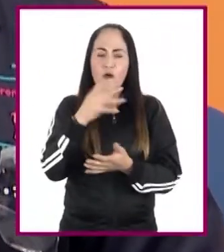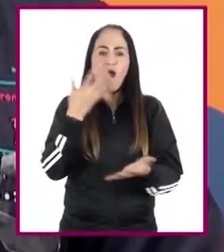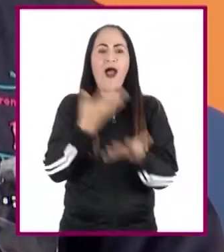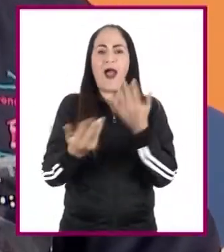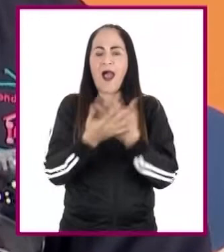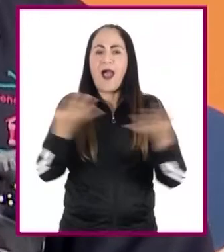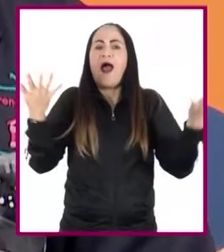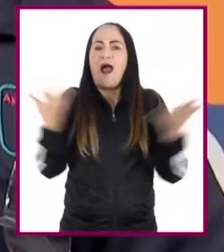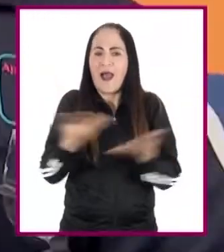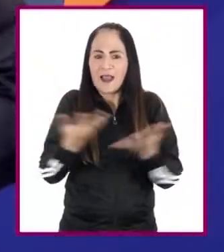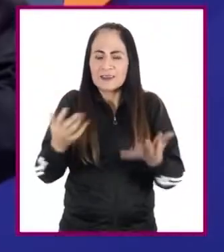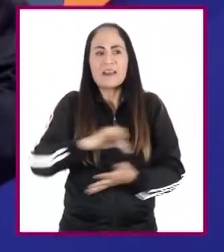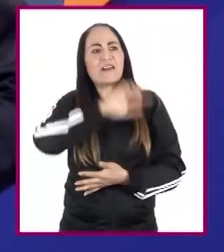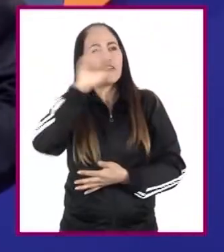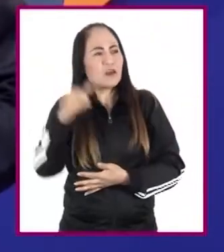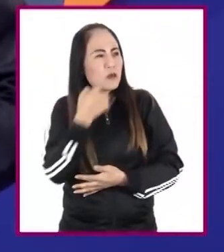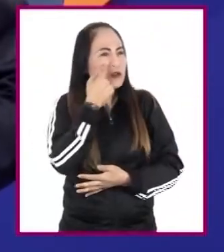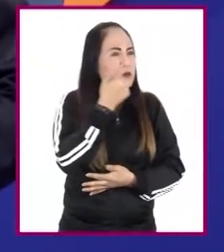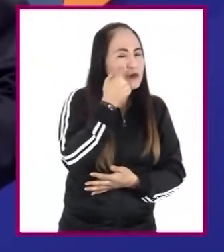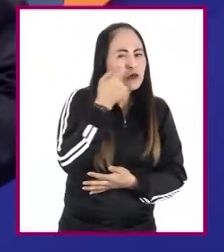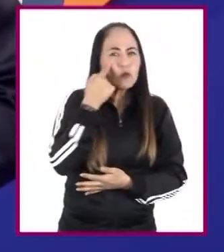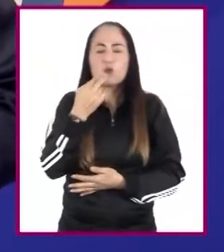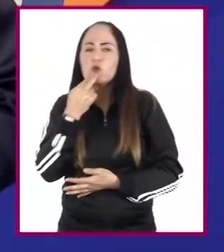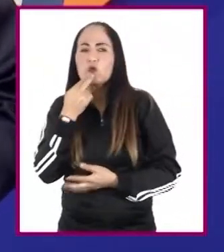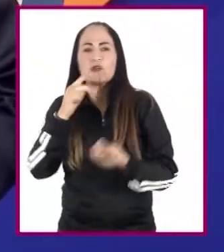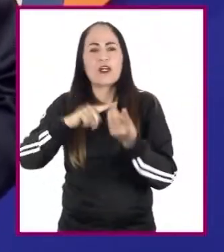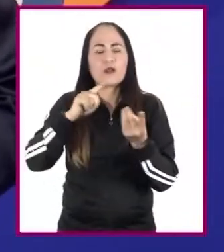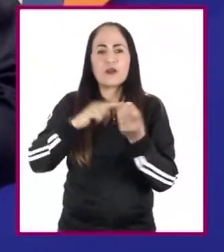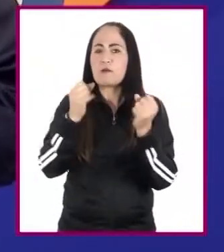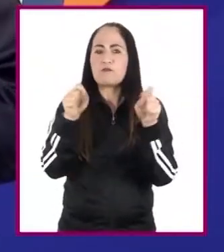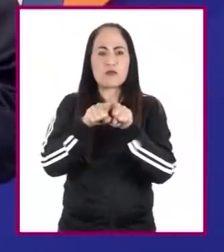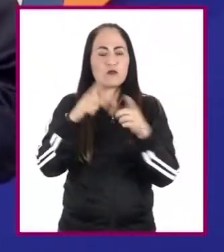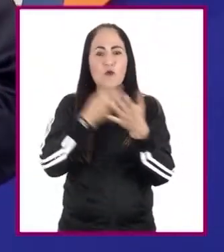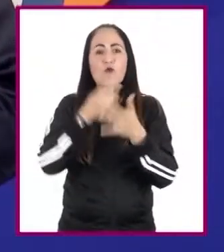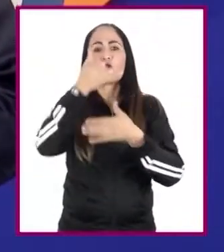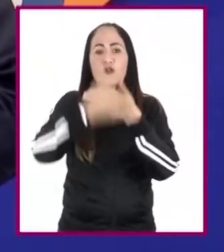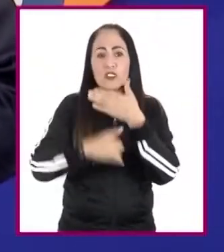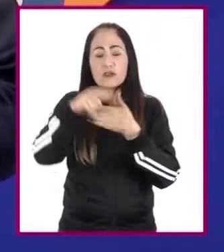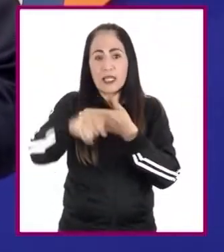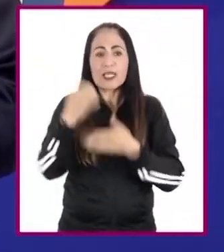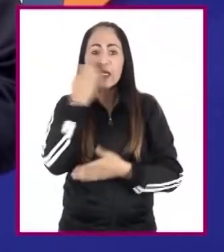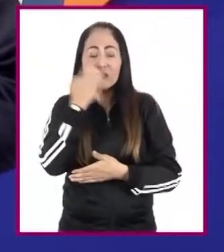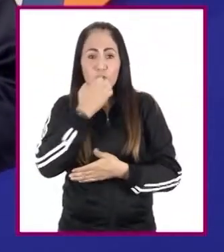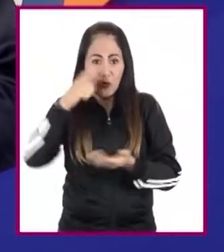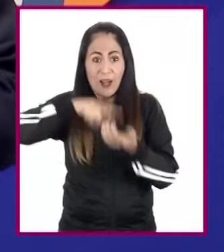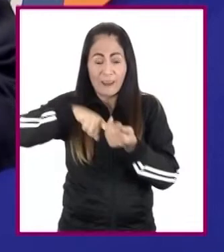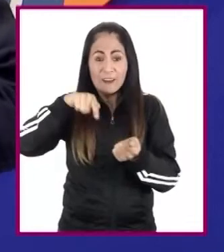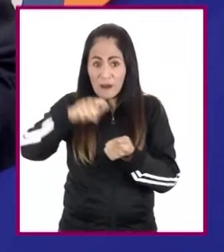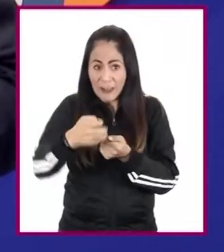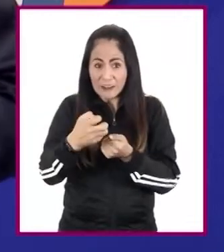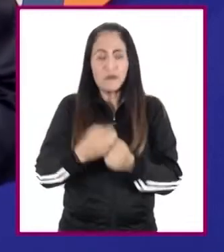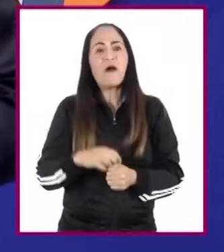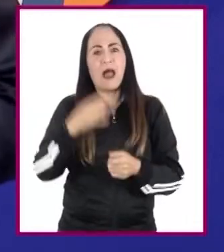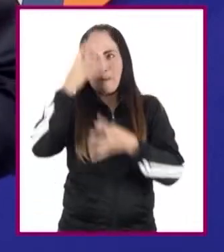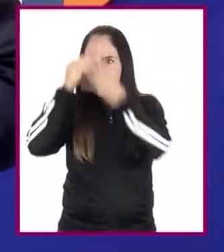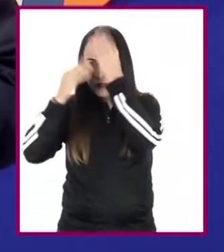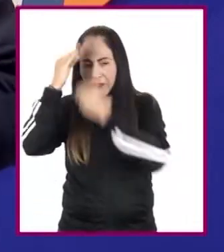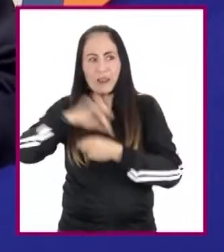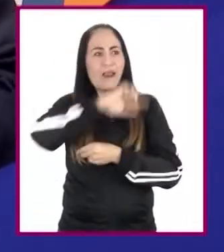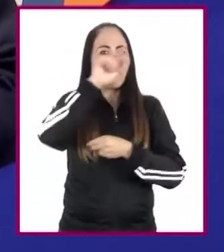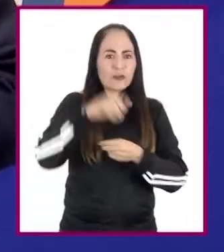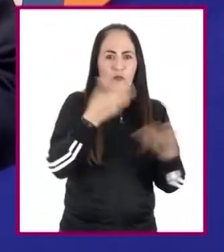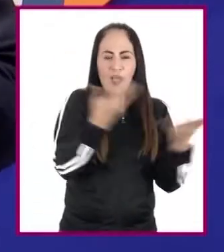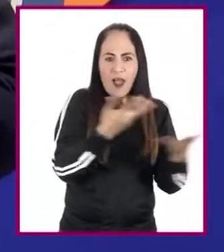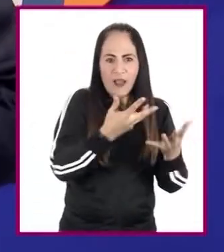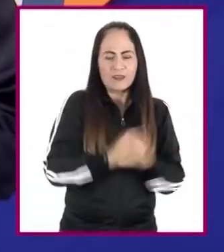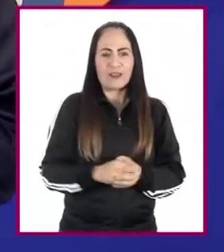de descubrir su utilidad. Los proyectos escolares son una forma muy útil de aplicar los conocimientos adquiridos, así que en esta sesión